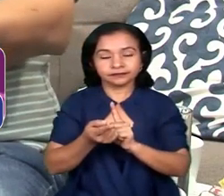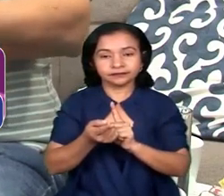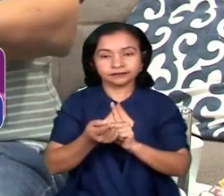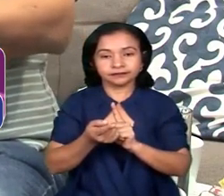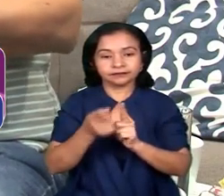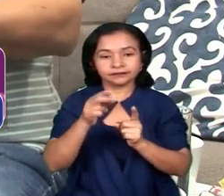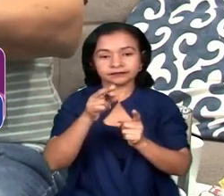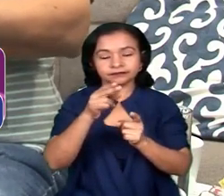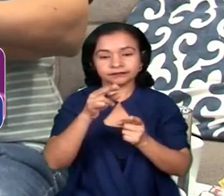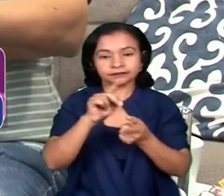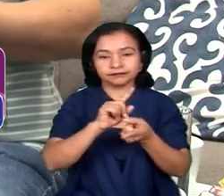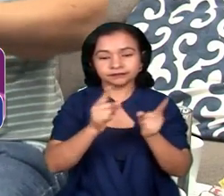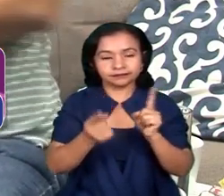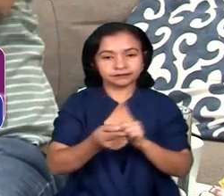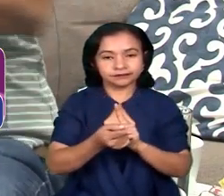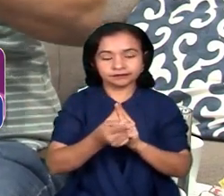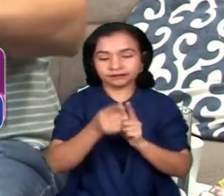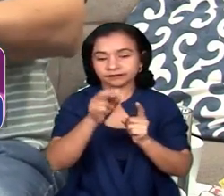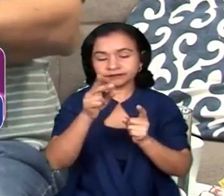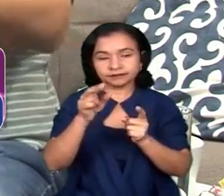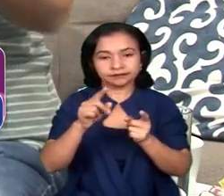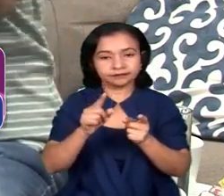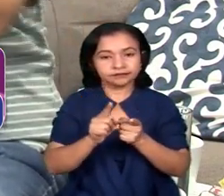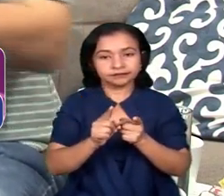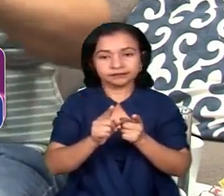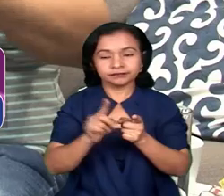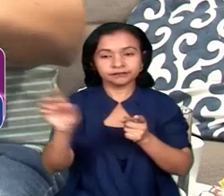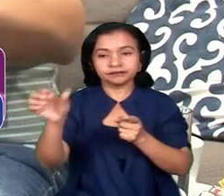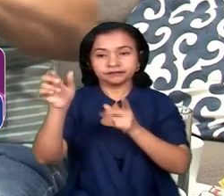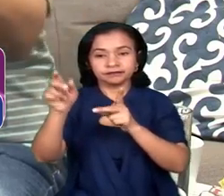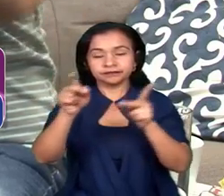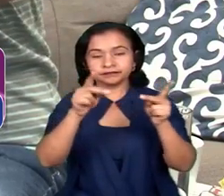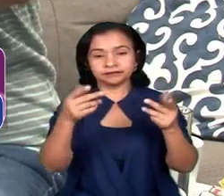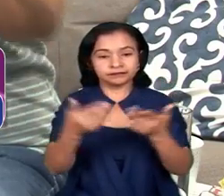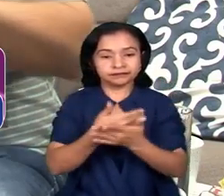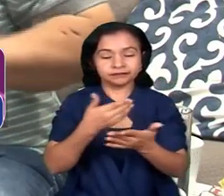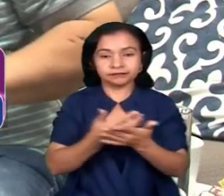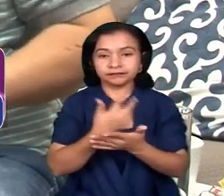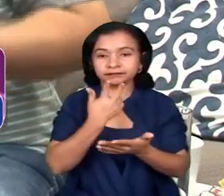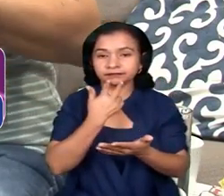los mismos. En el COSET lo mismo. No pasa nadie más nuevo, nadie va a